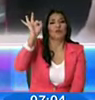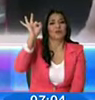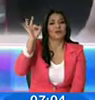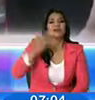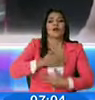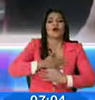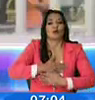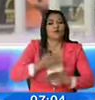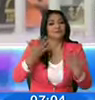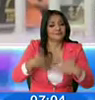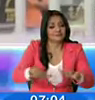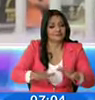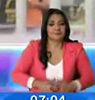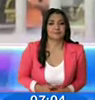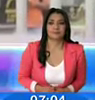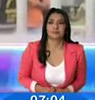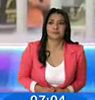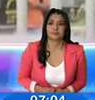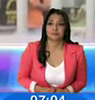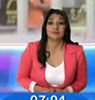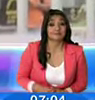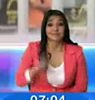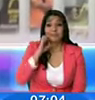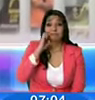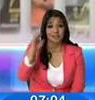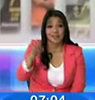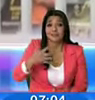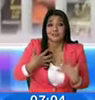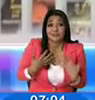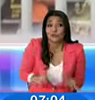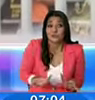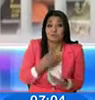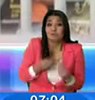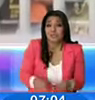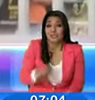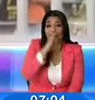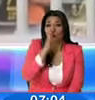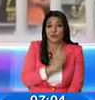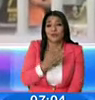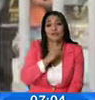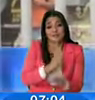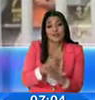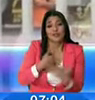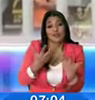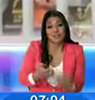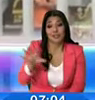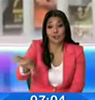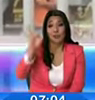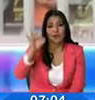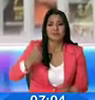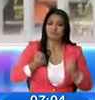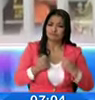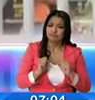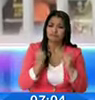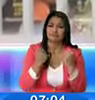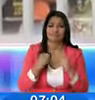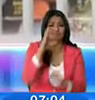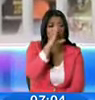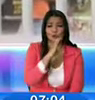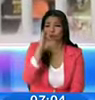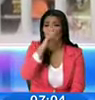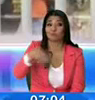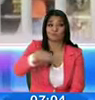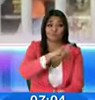fue localizado. Nosotros nunca perdimos la esperanza que sí íbamos a encontrar, porque teníamos esa fuerza de la que nos estaban dando el